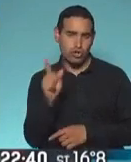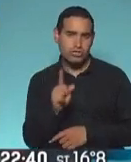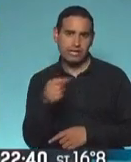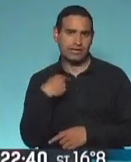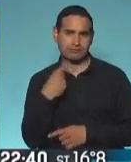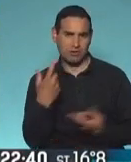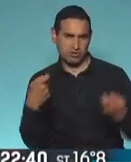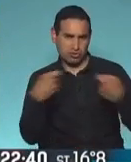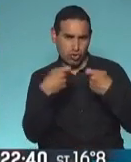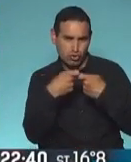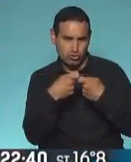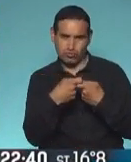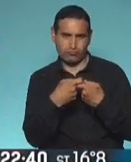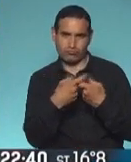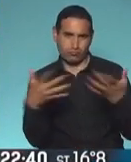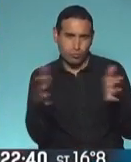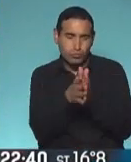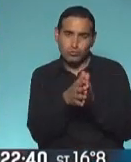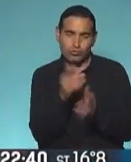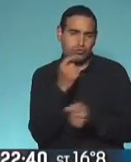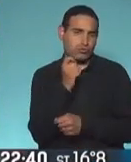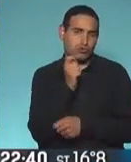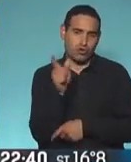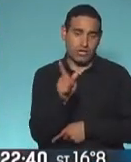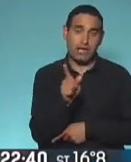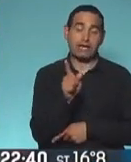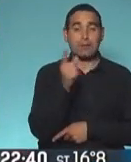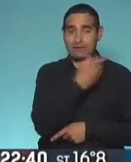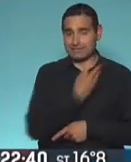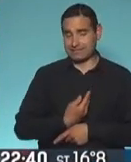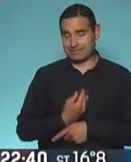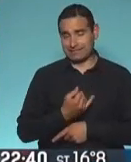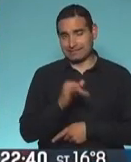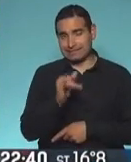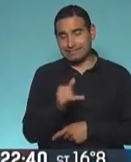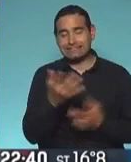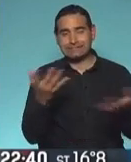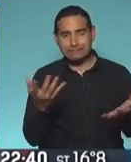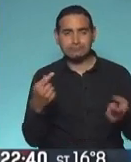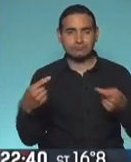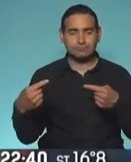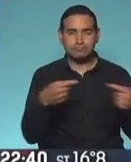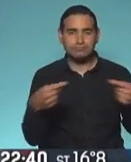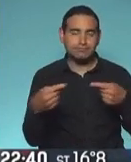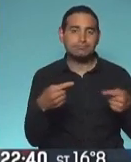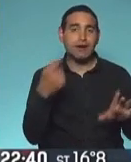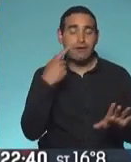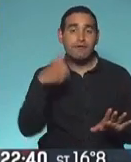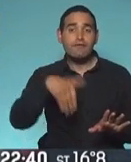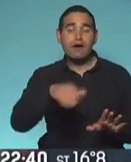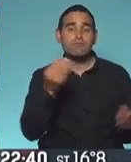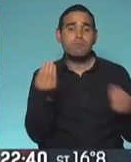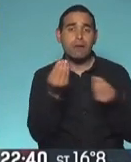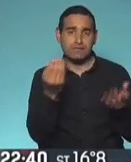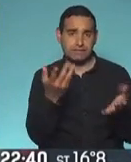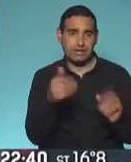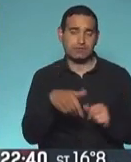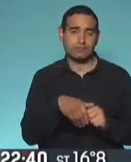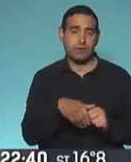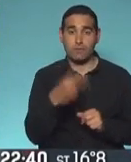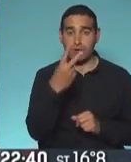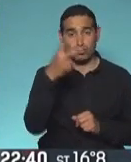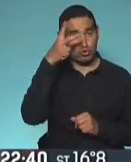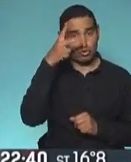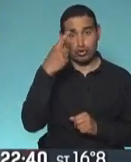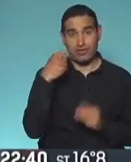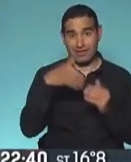gran coalición como la que se propone el presidente. Estos son los detalles de lo que puede ocurrir en 28 días,